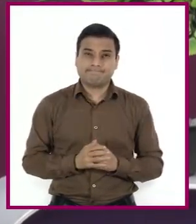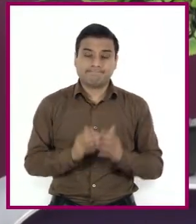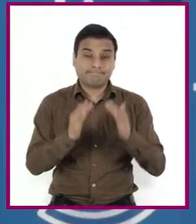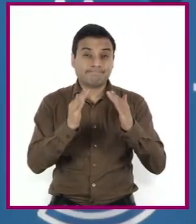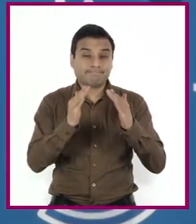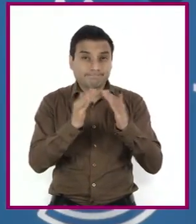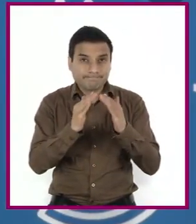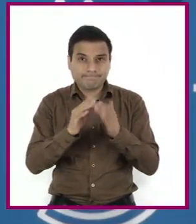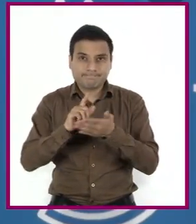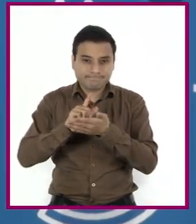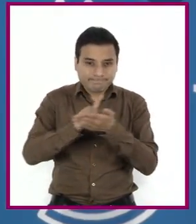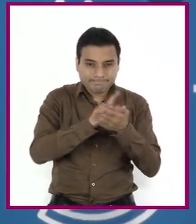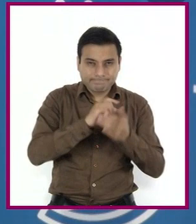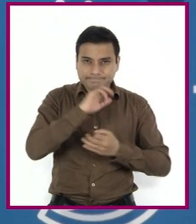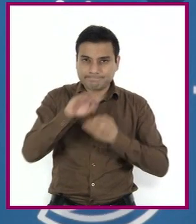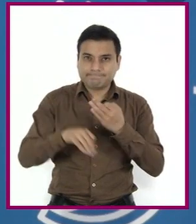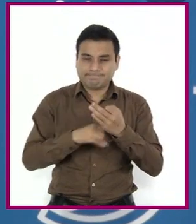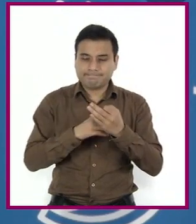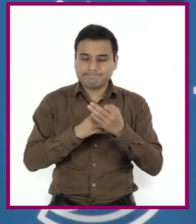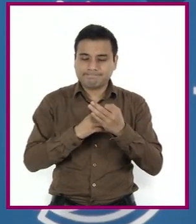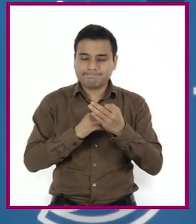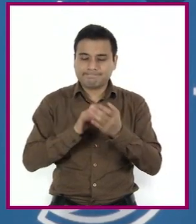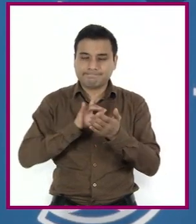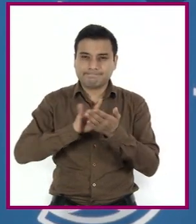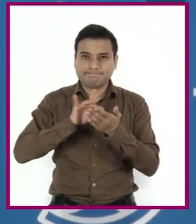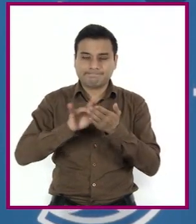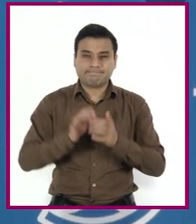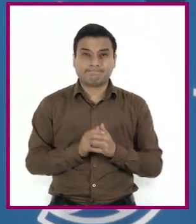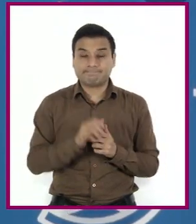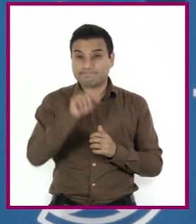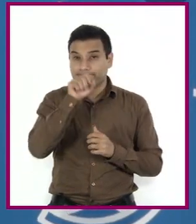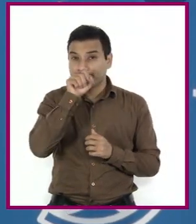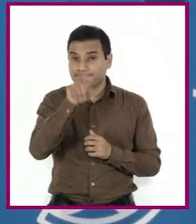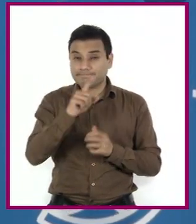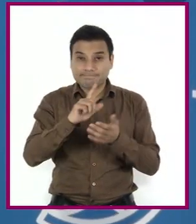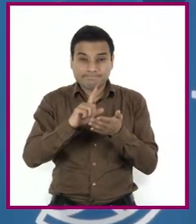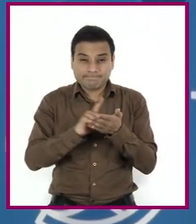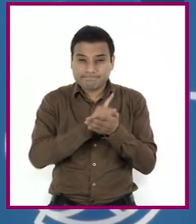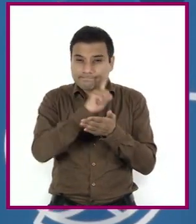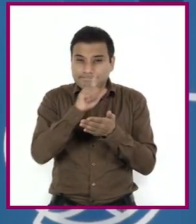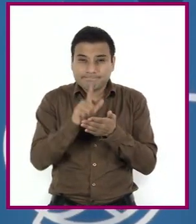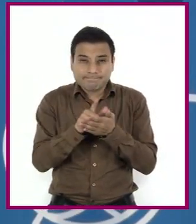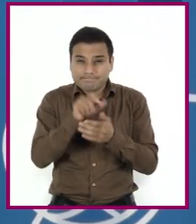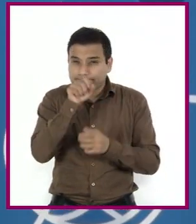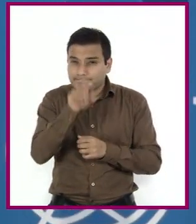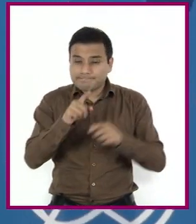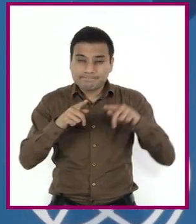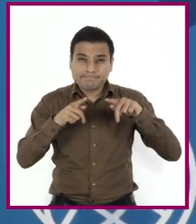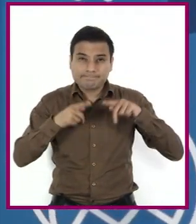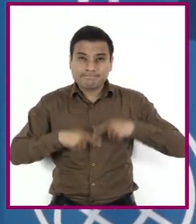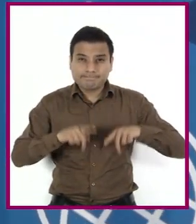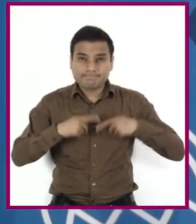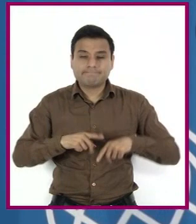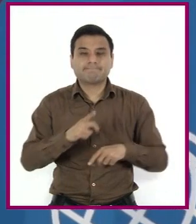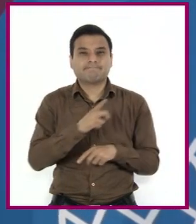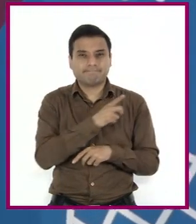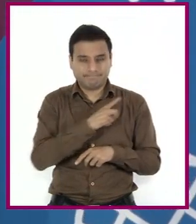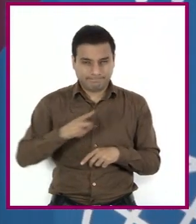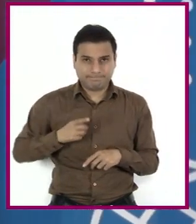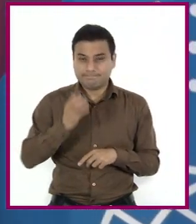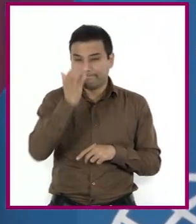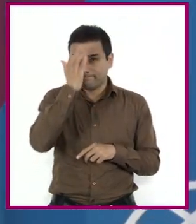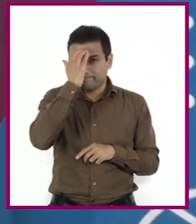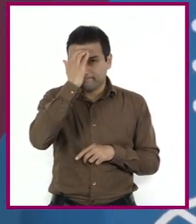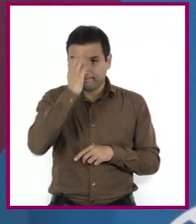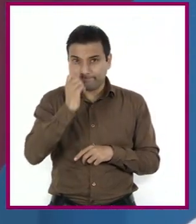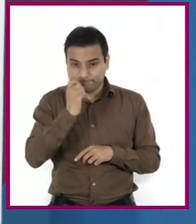hogar. Del mismo modo funciona la aplicación de leyes y normas en la sociedad. Debemos conocerlas para exigir justicia